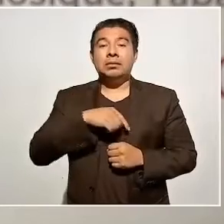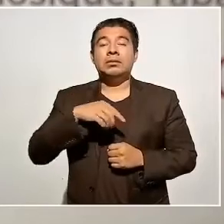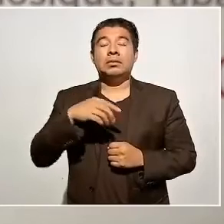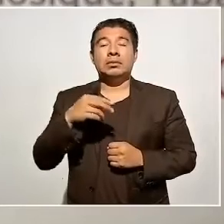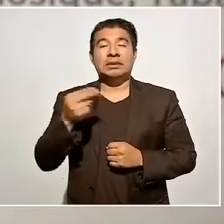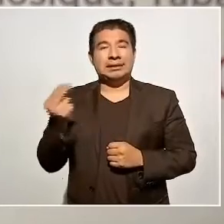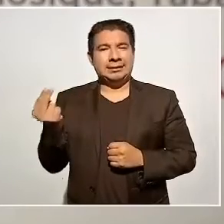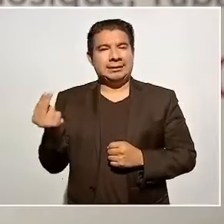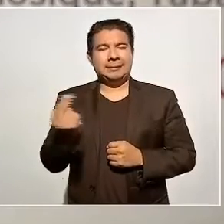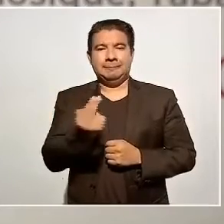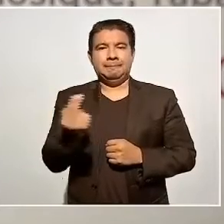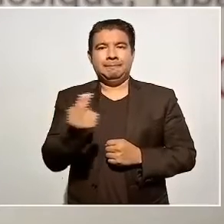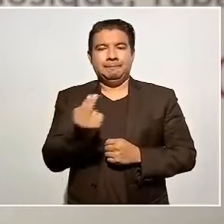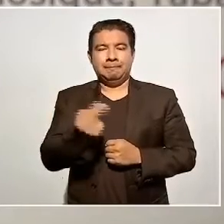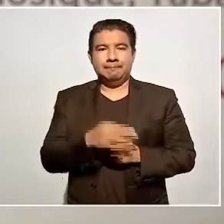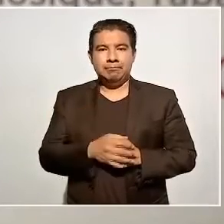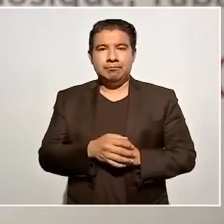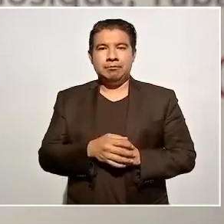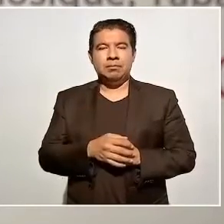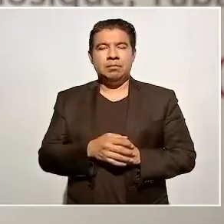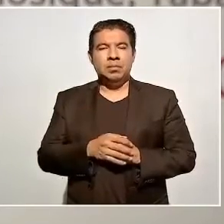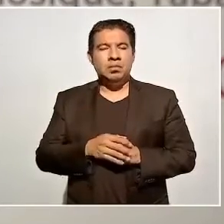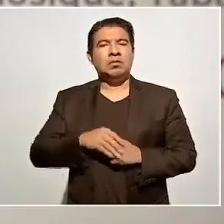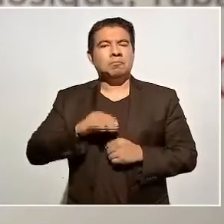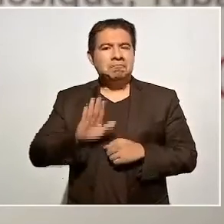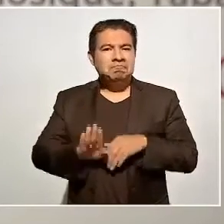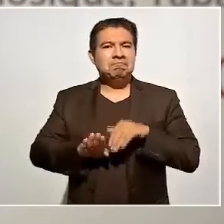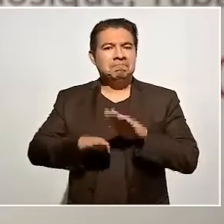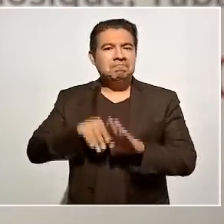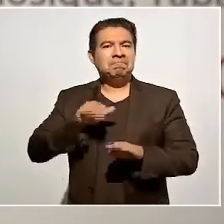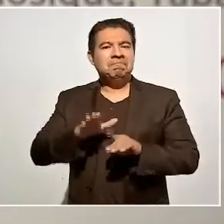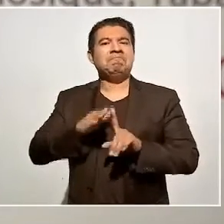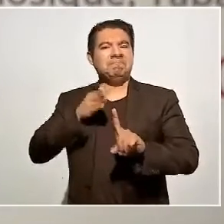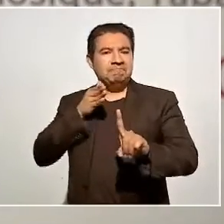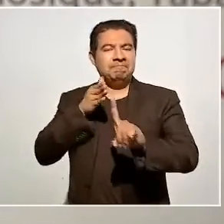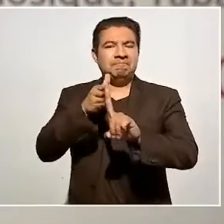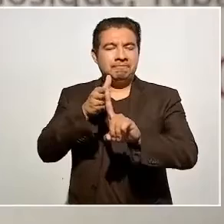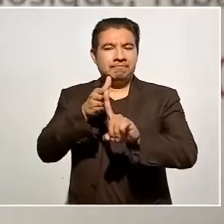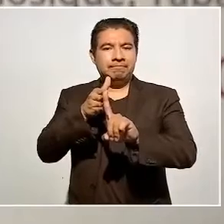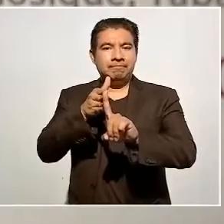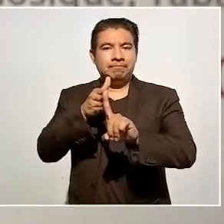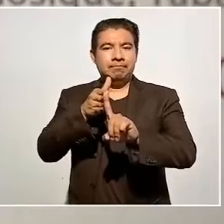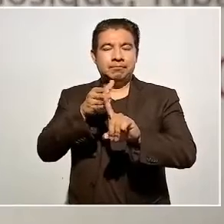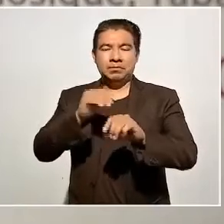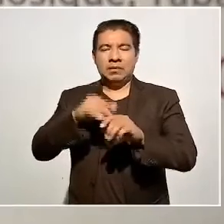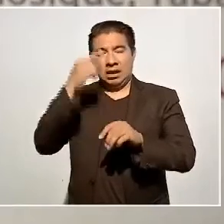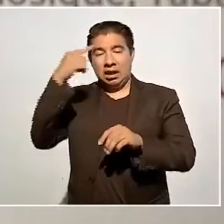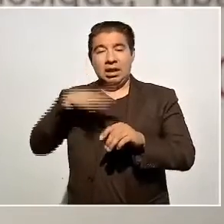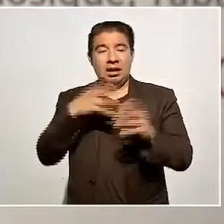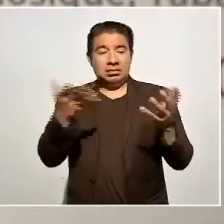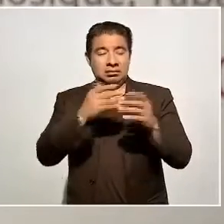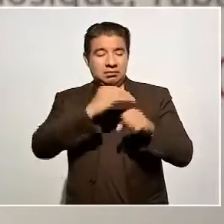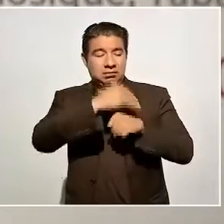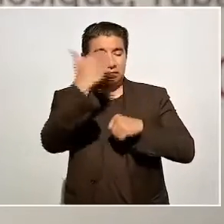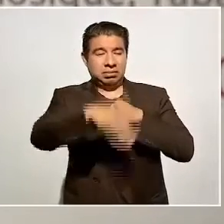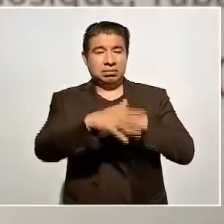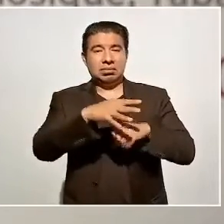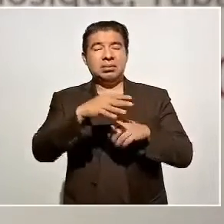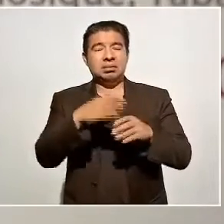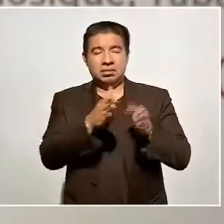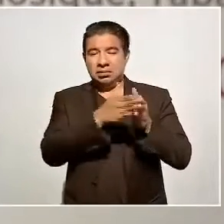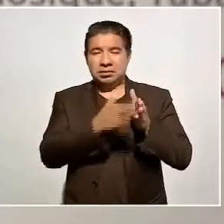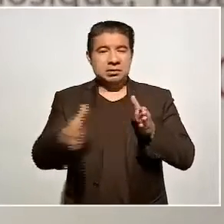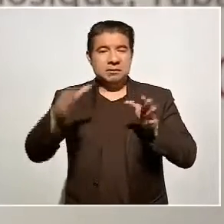debemos ir hacia adelante y terminar a tiempo.